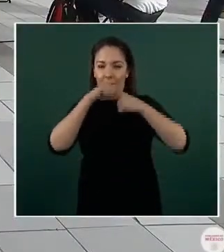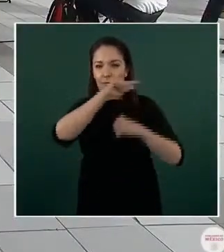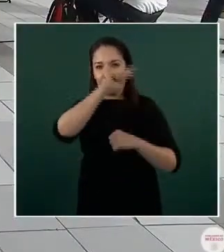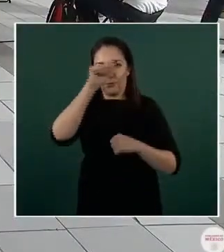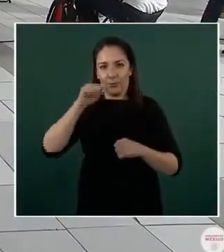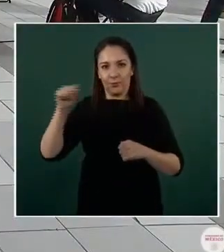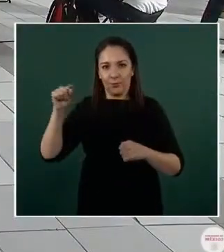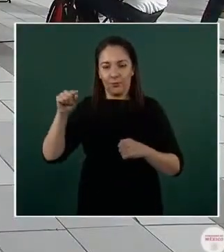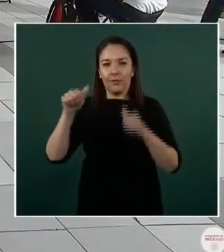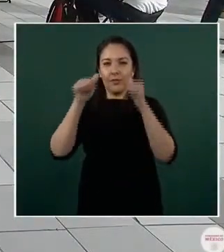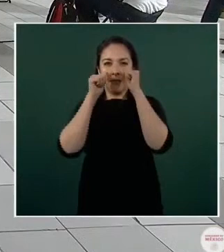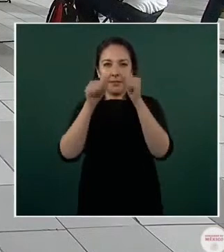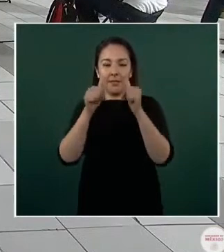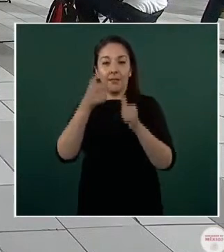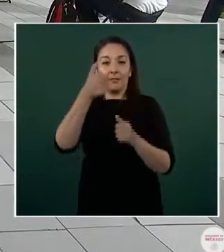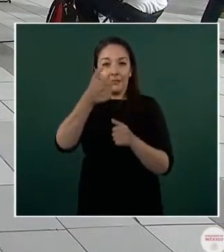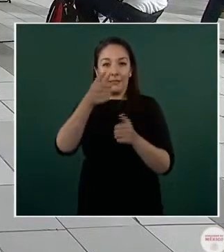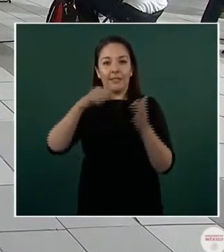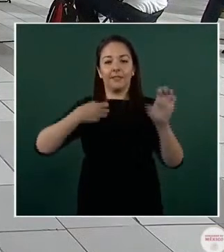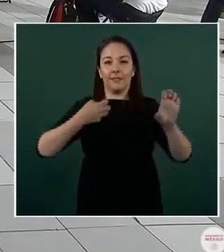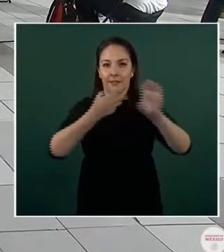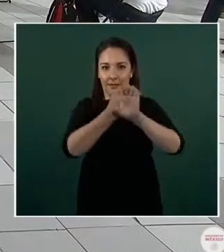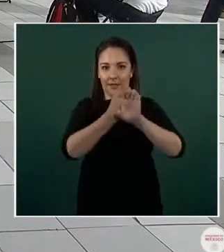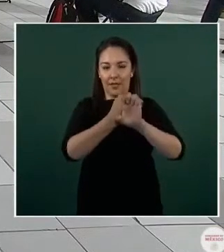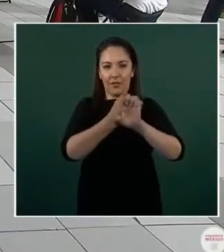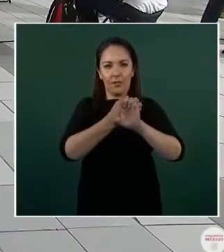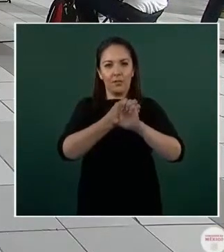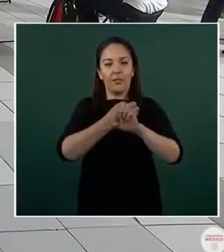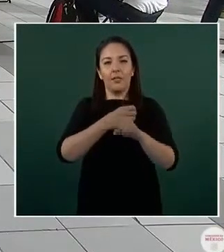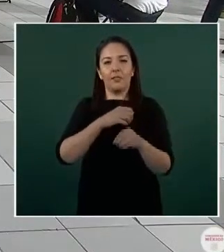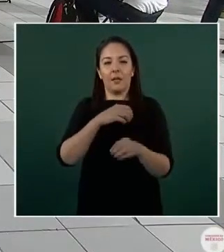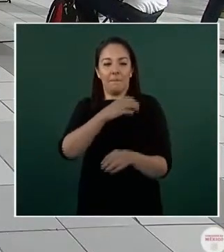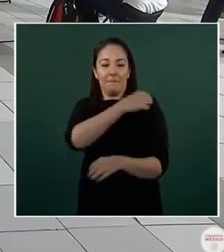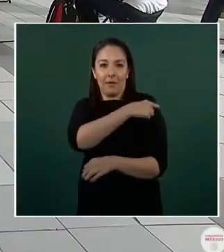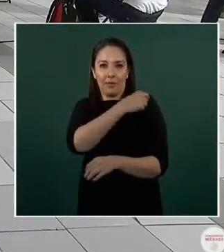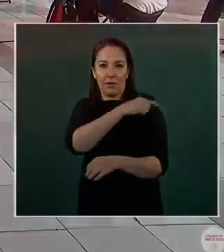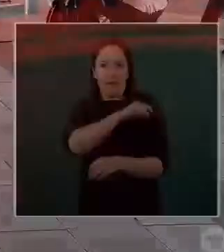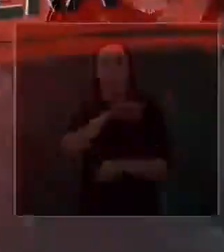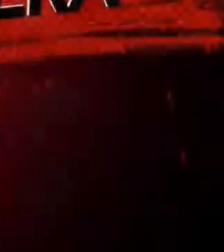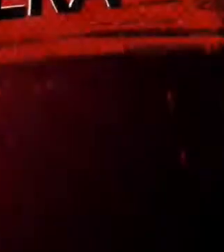se atendieron 6 estados y se logró vacunar el